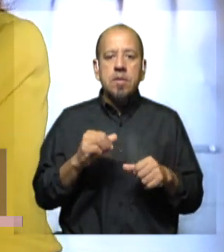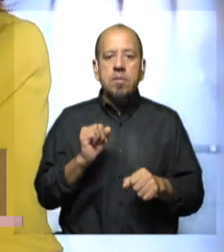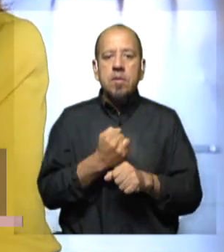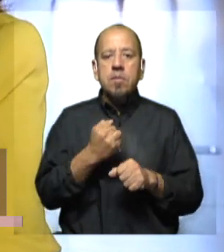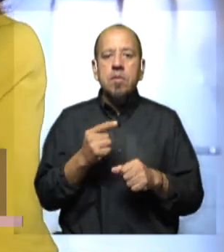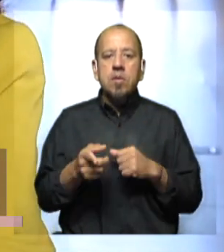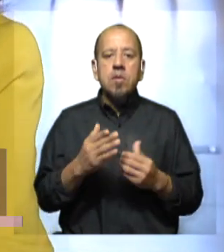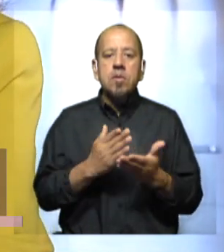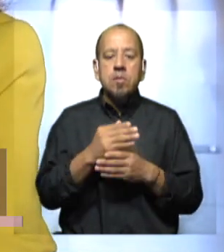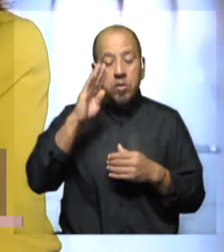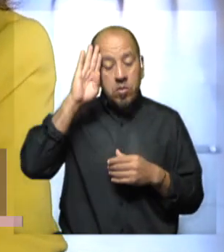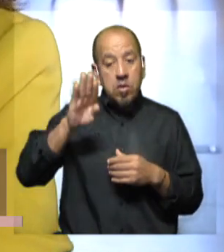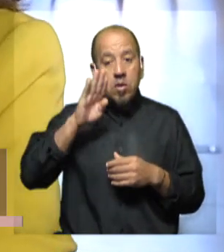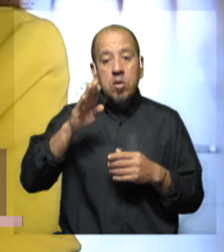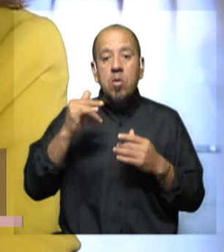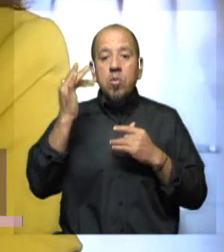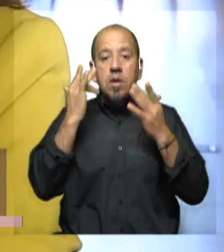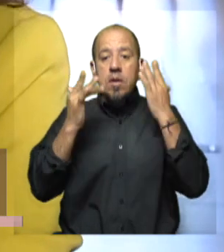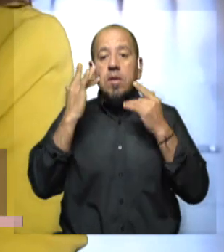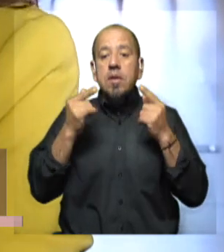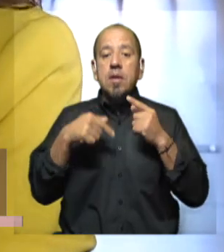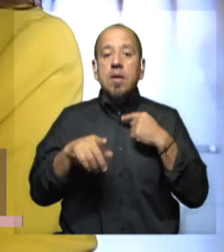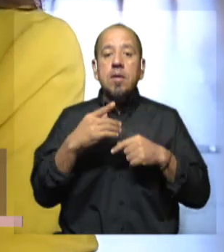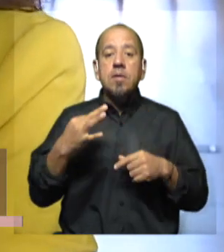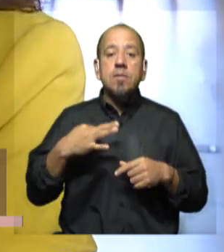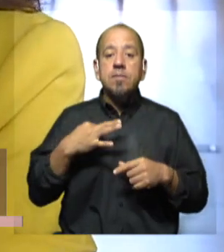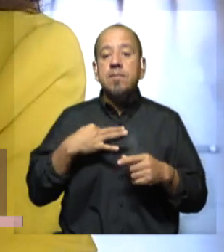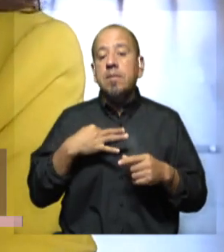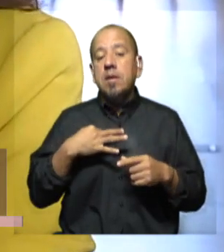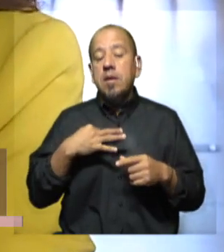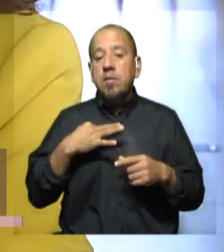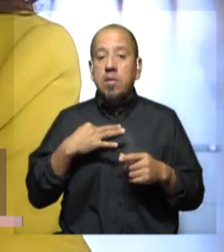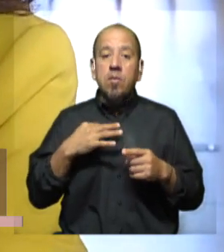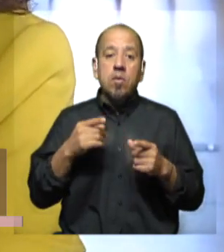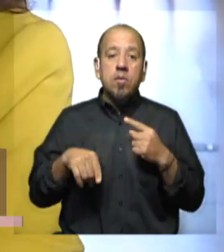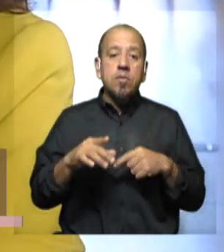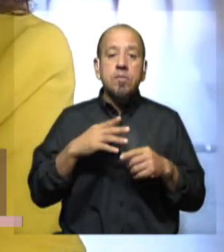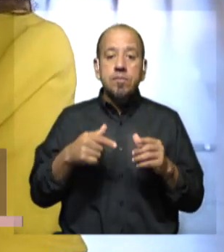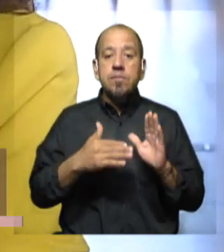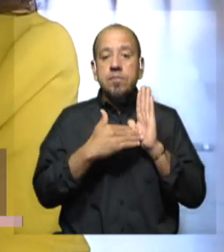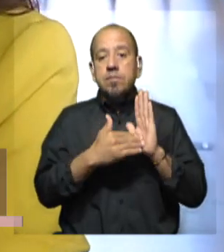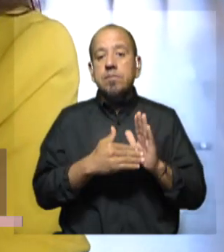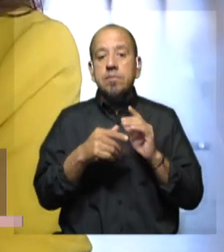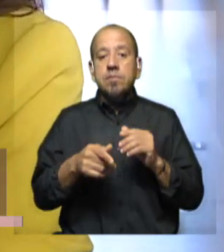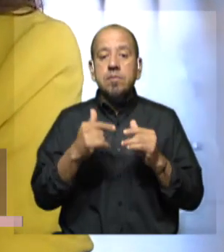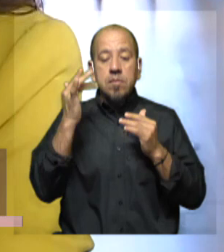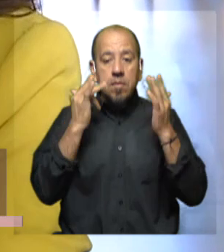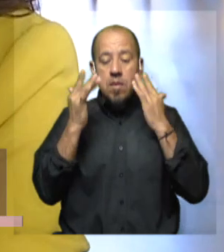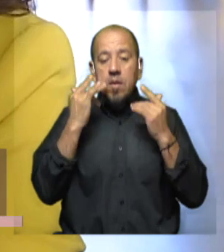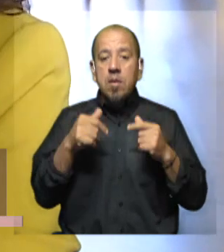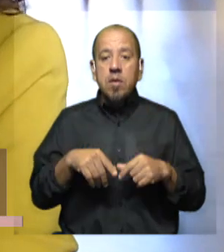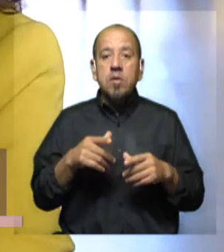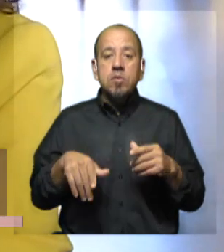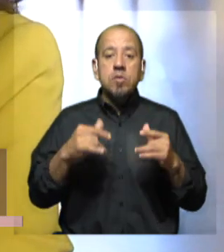siempre homenajean a un artista contemporáneo vivo. Gladys es un artista referente, sin duda, a nuestro arte nacional. Es